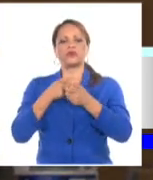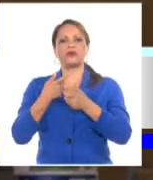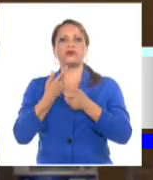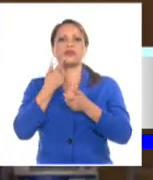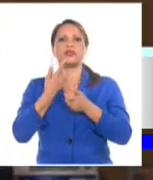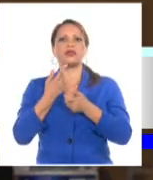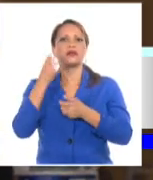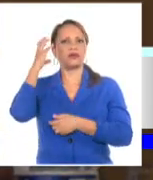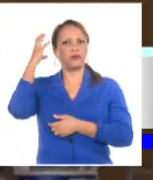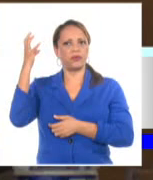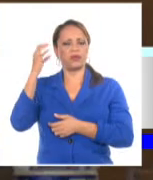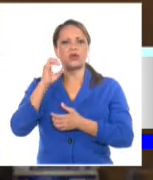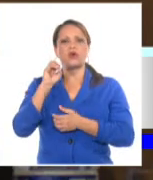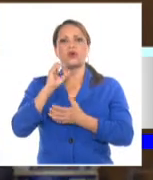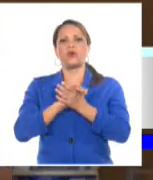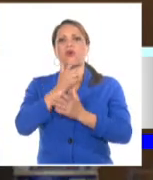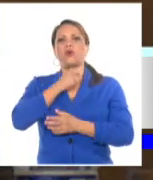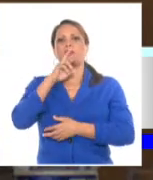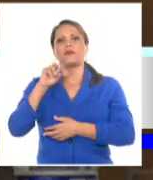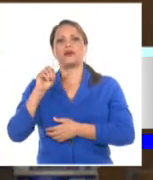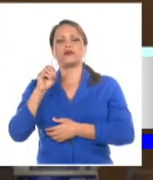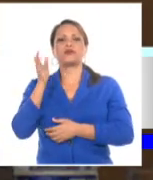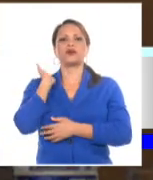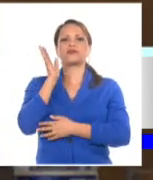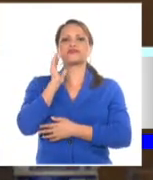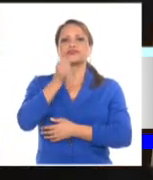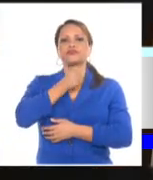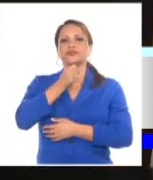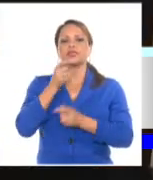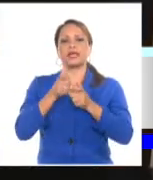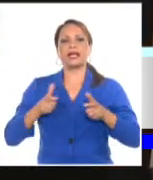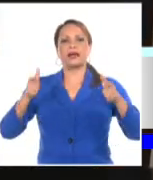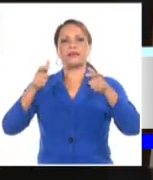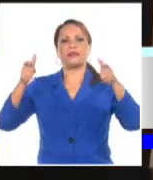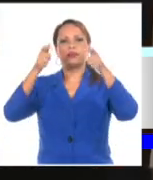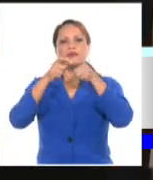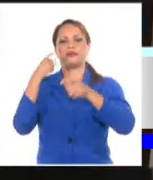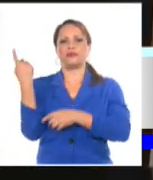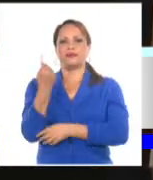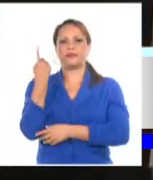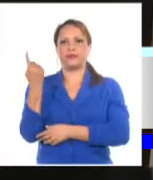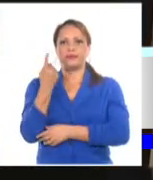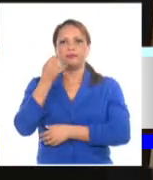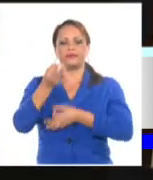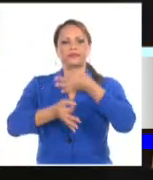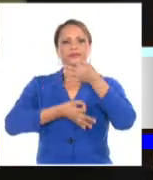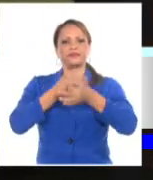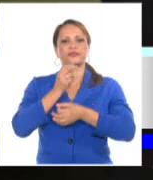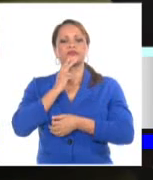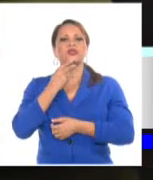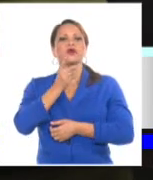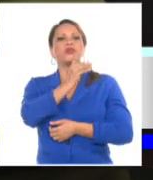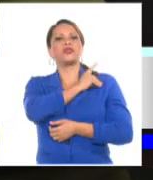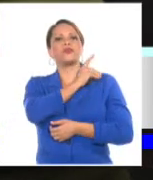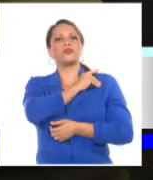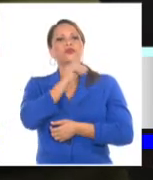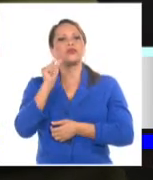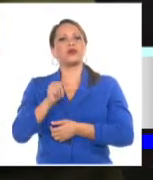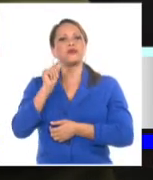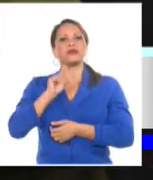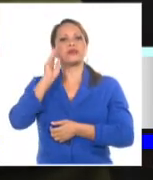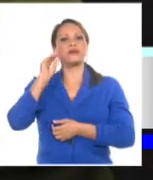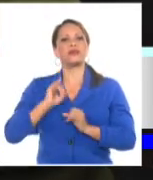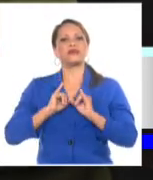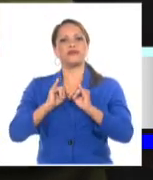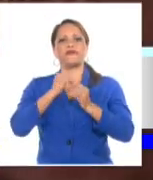Homero Acosta, durante una conferencia de prensa en el Capitolio Nacional. Al decir de Homero, los diputados conocerán el informe del ejercicio de la